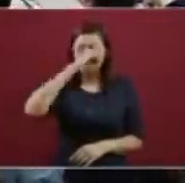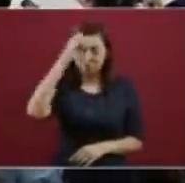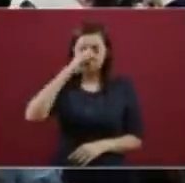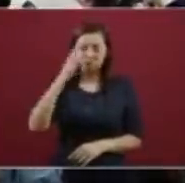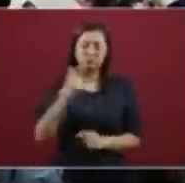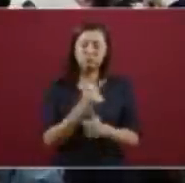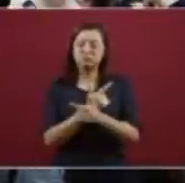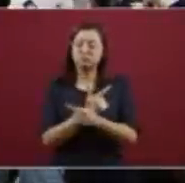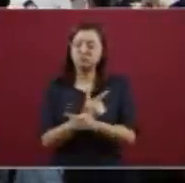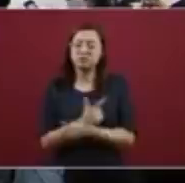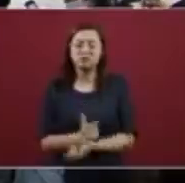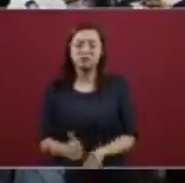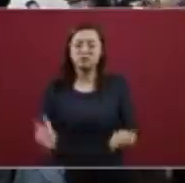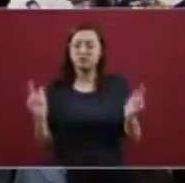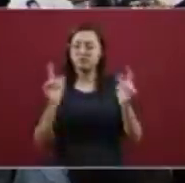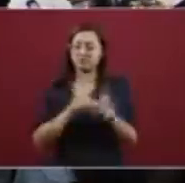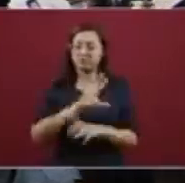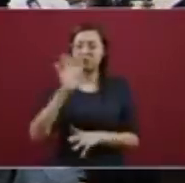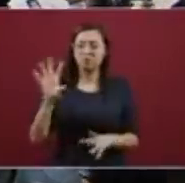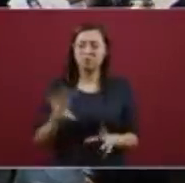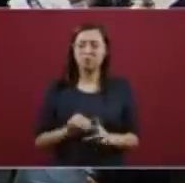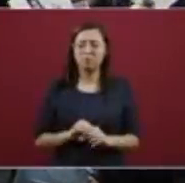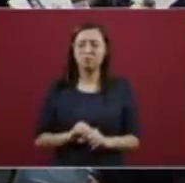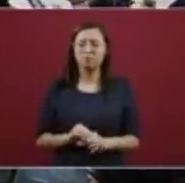libertad en todos los casos.